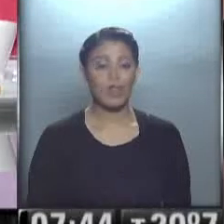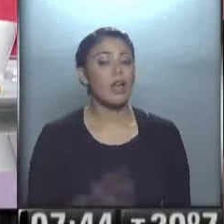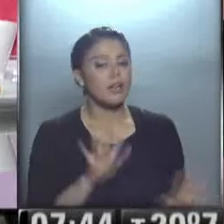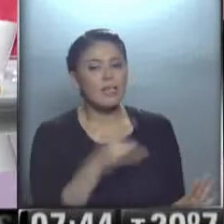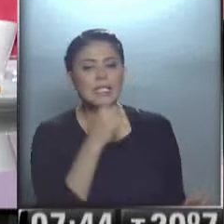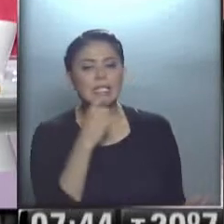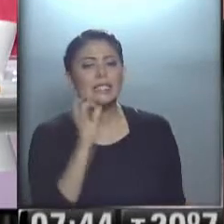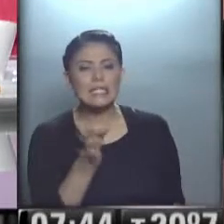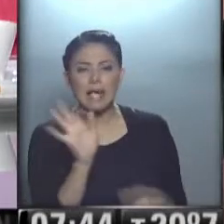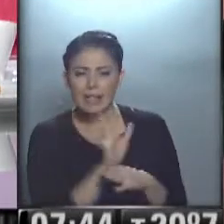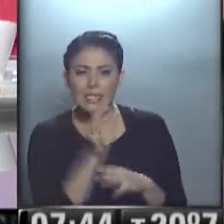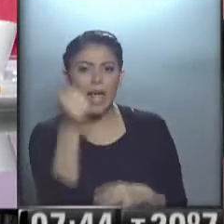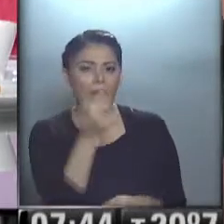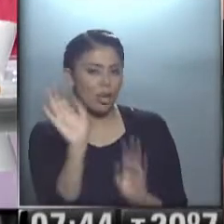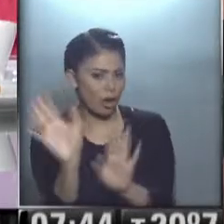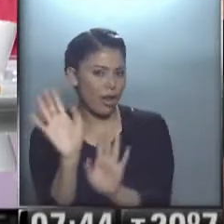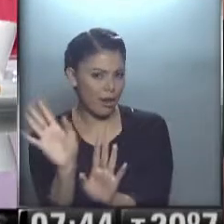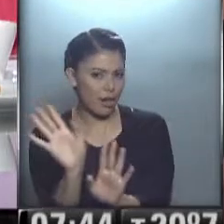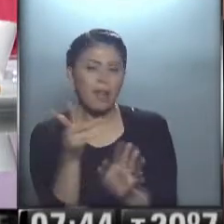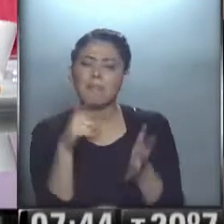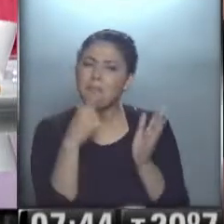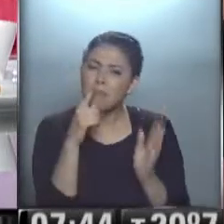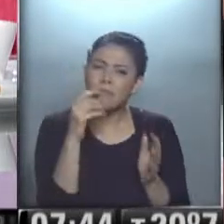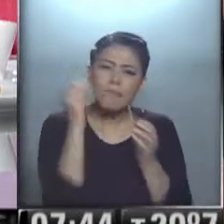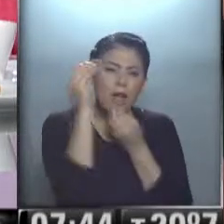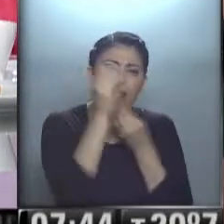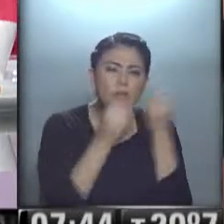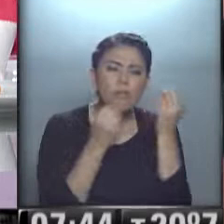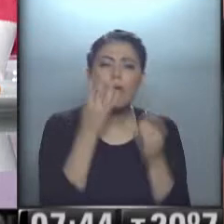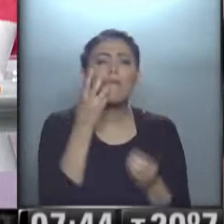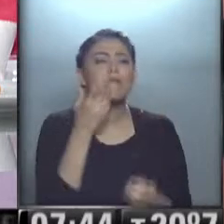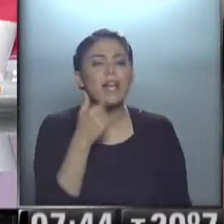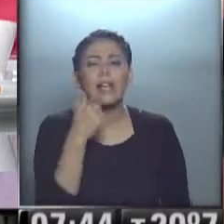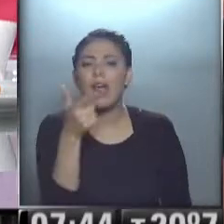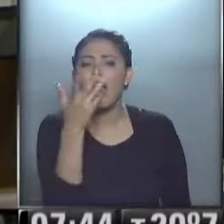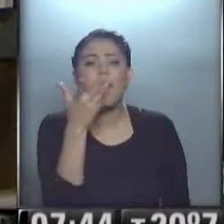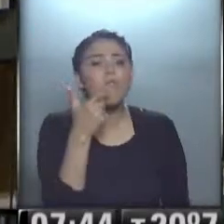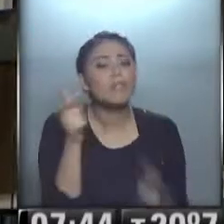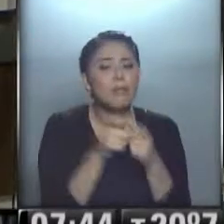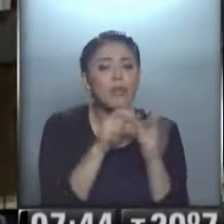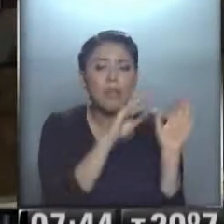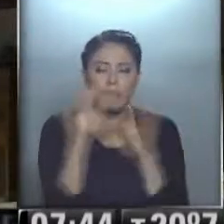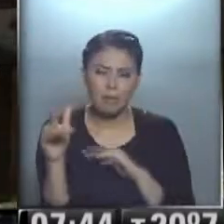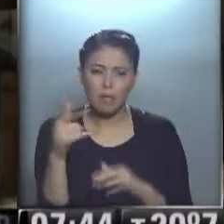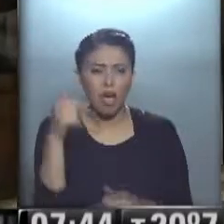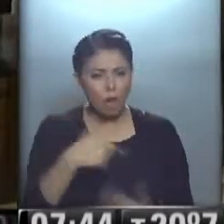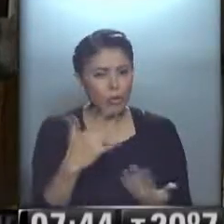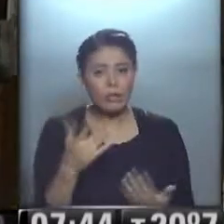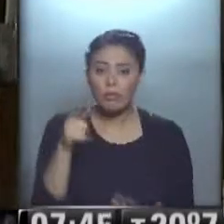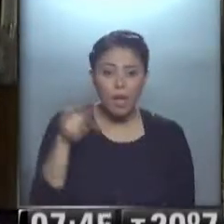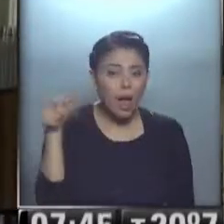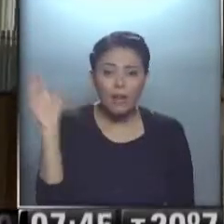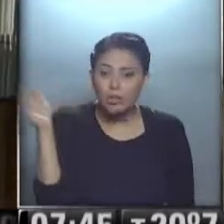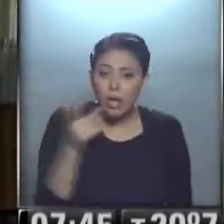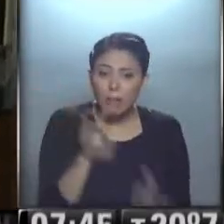Convengamos que el que sabe de cine en esta mesa es Alejo. Sí. Pero me preocupa, me gustaría que alguna vez me gusten las películas que le gusten a él. ¿Será el día hoy? No, pero sí, a él le gustan